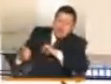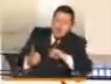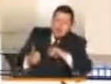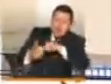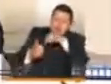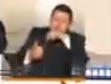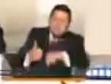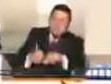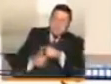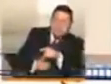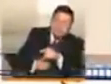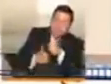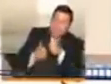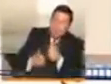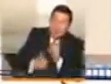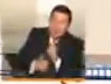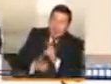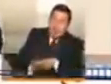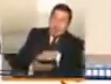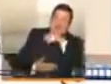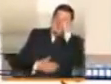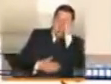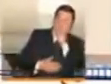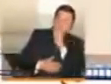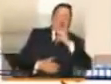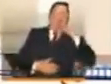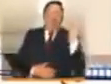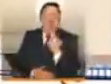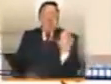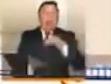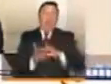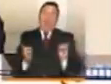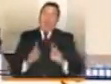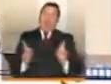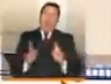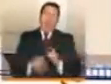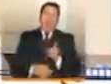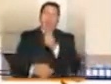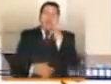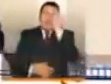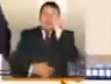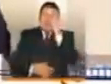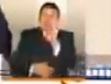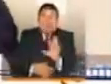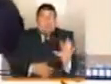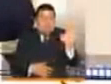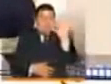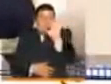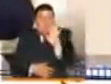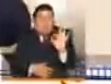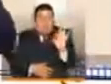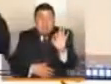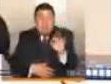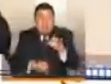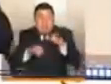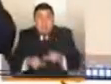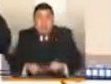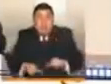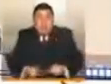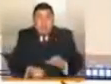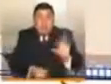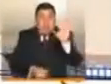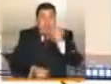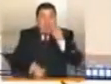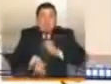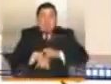ciudadano no fue el adecuado para que no se repita porque sabemos que esta pandemia y que este virus va a estar presente por un periodo